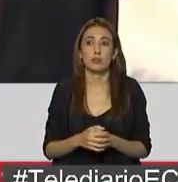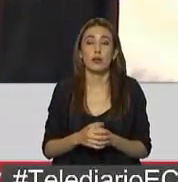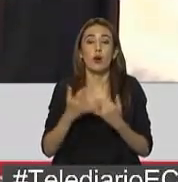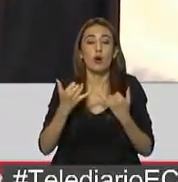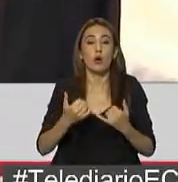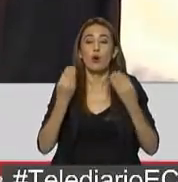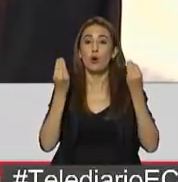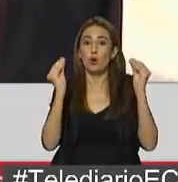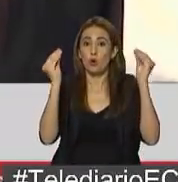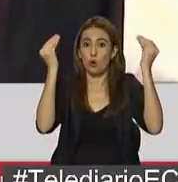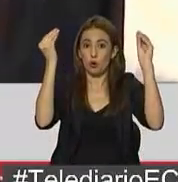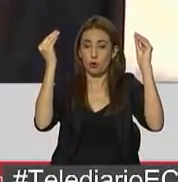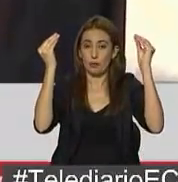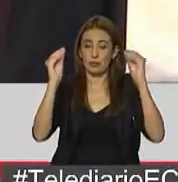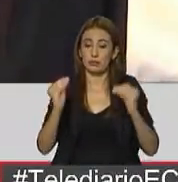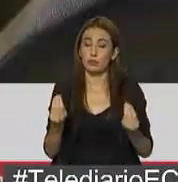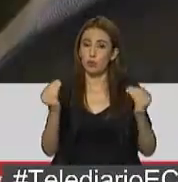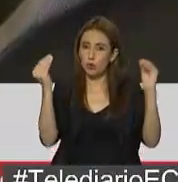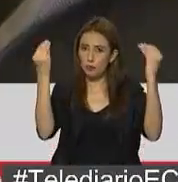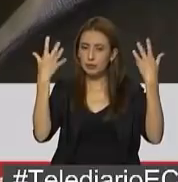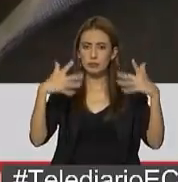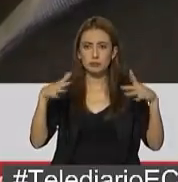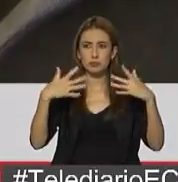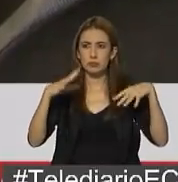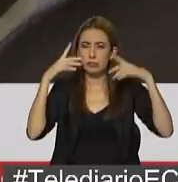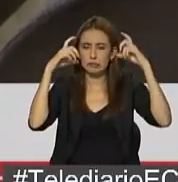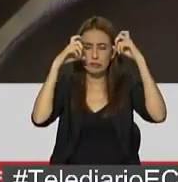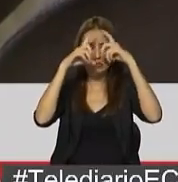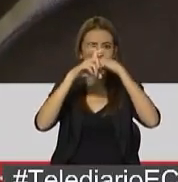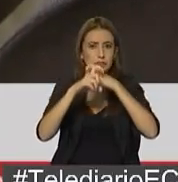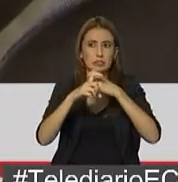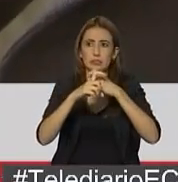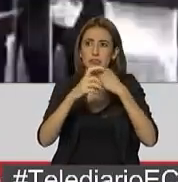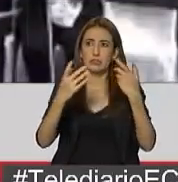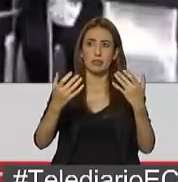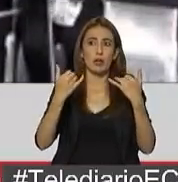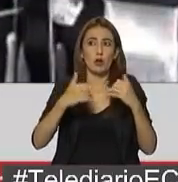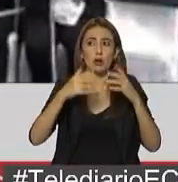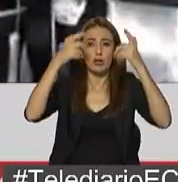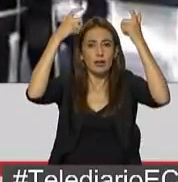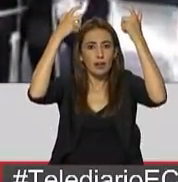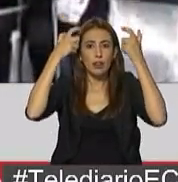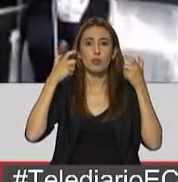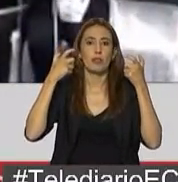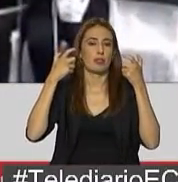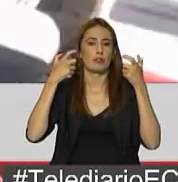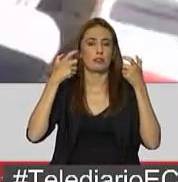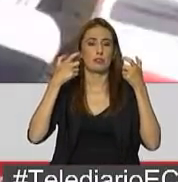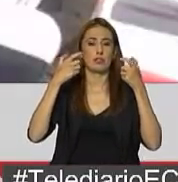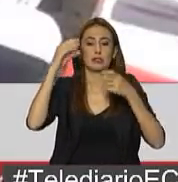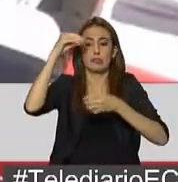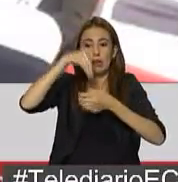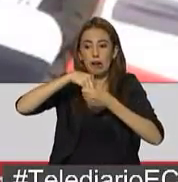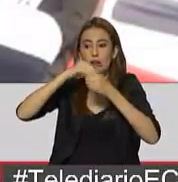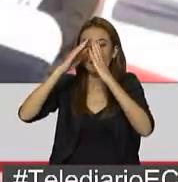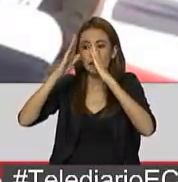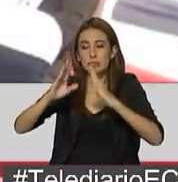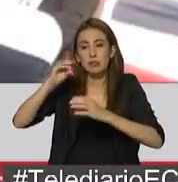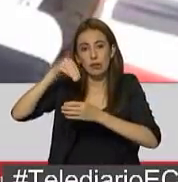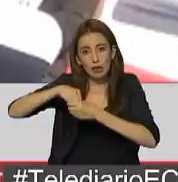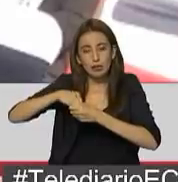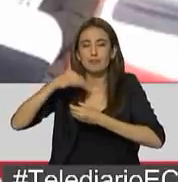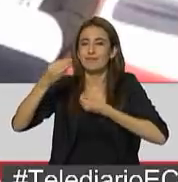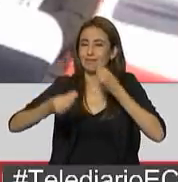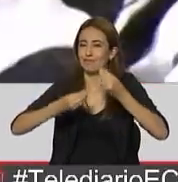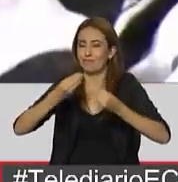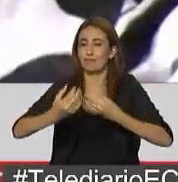viviendo una situación un poco difícil, sui generis, ¿no? Ellos están graduándose, es un momento muy especial en su vida,